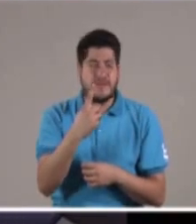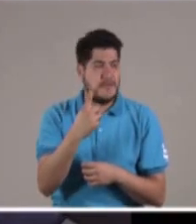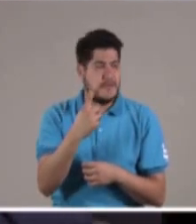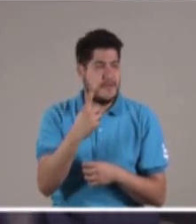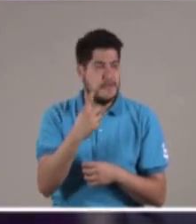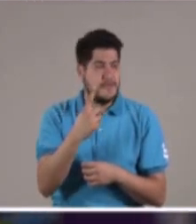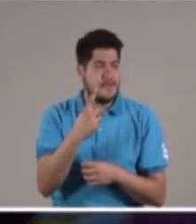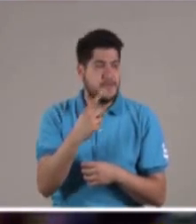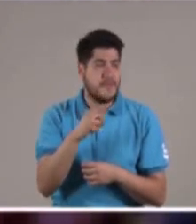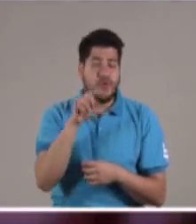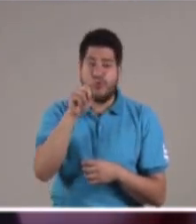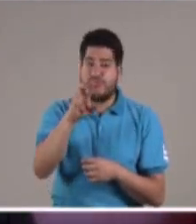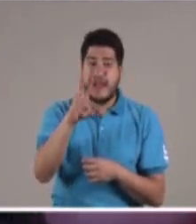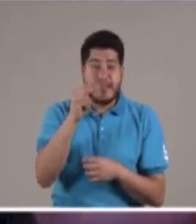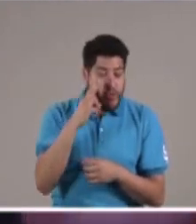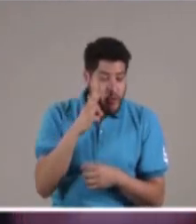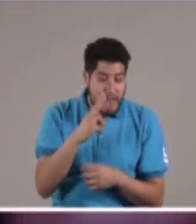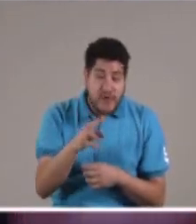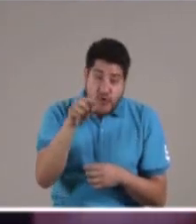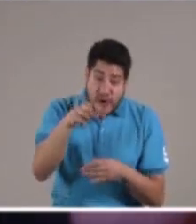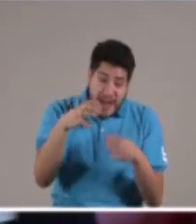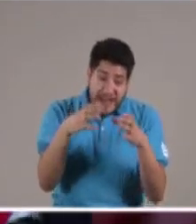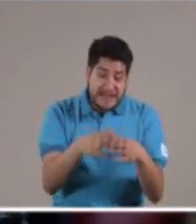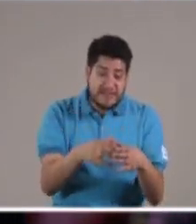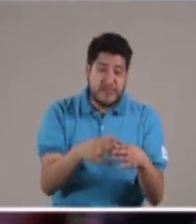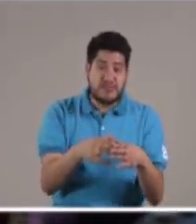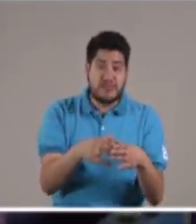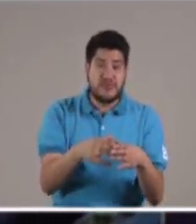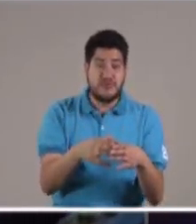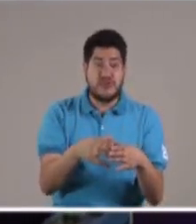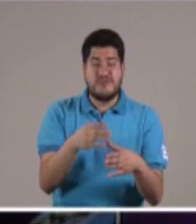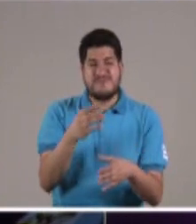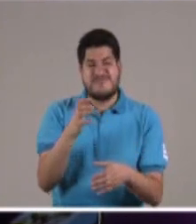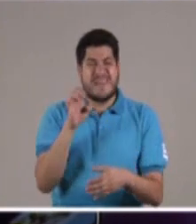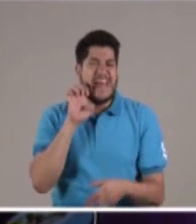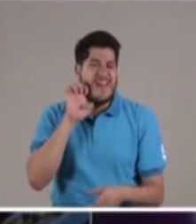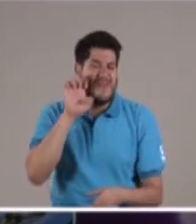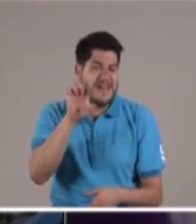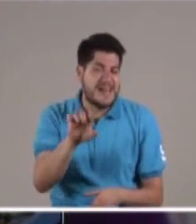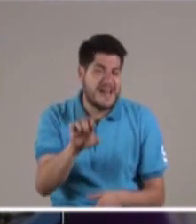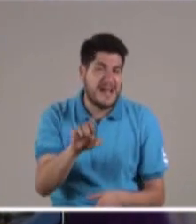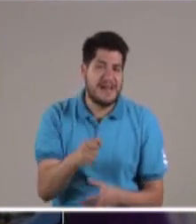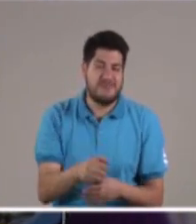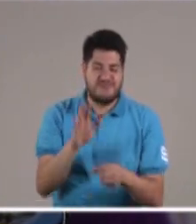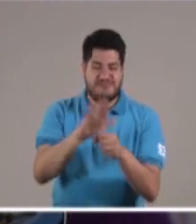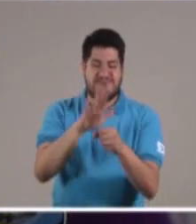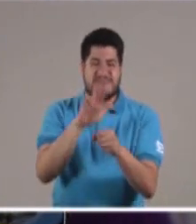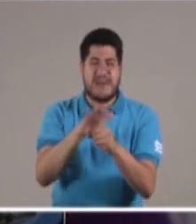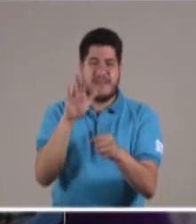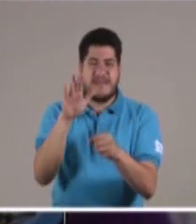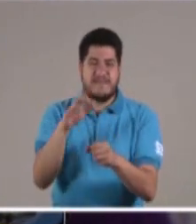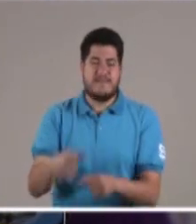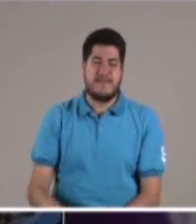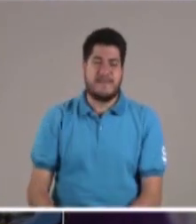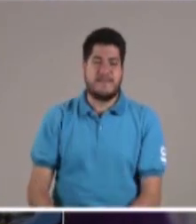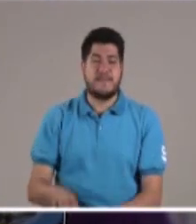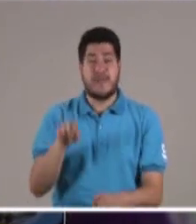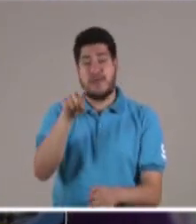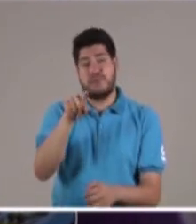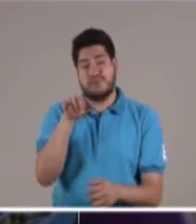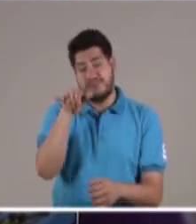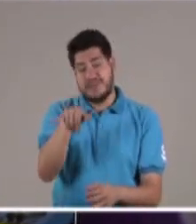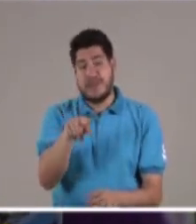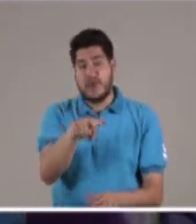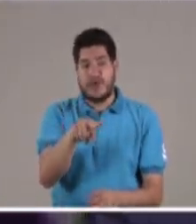no se dio cuenta que ese pozo no era de agua sino que era una prisión era un pozo trampa y ahí se